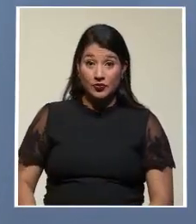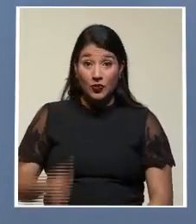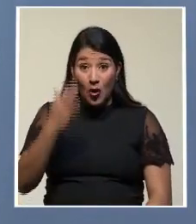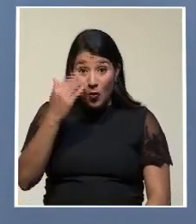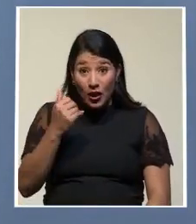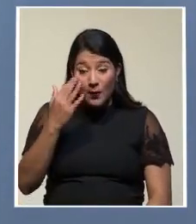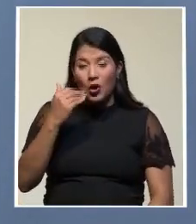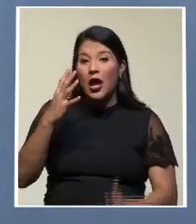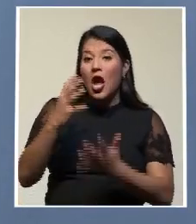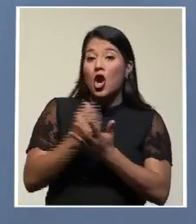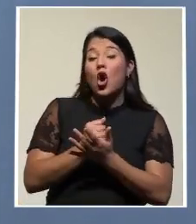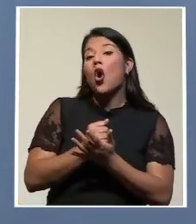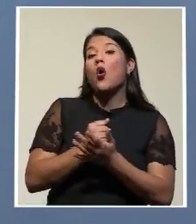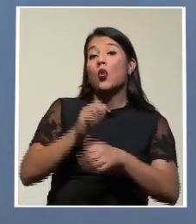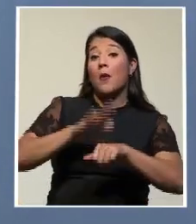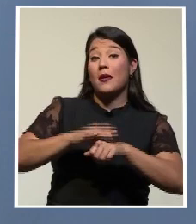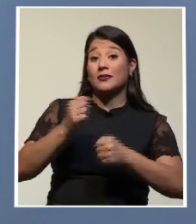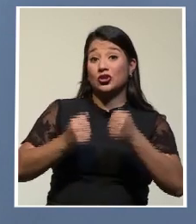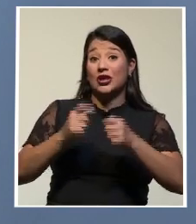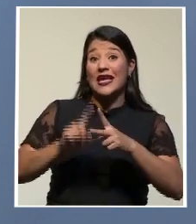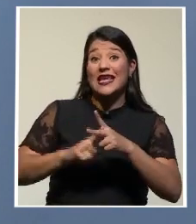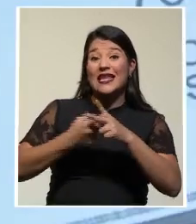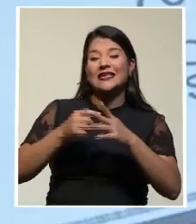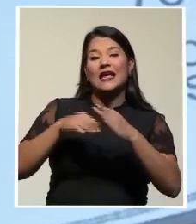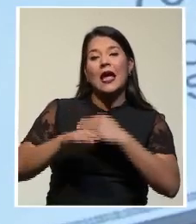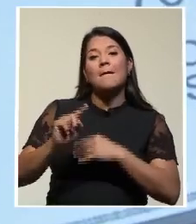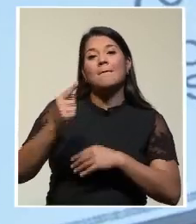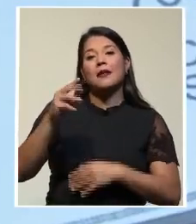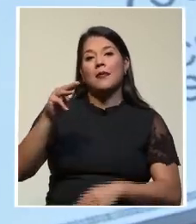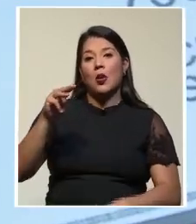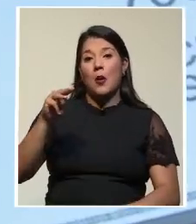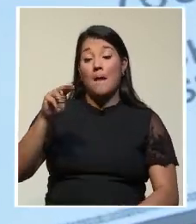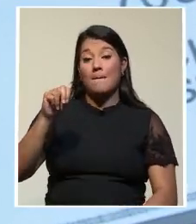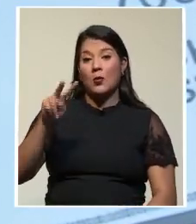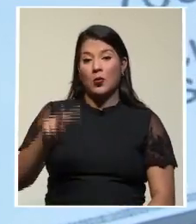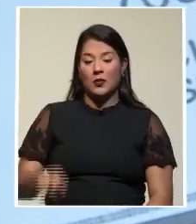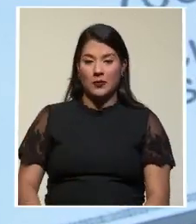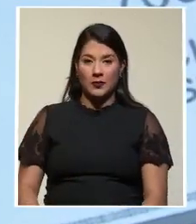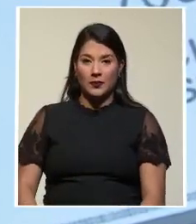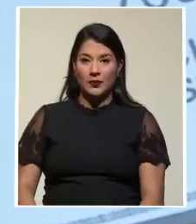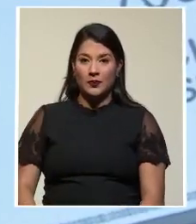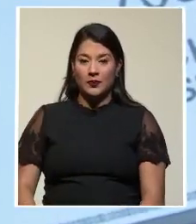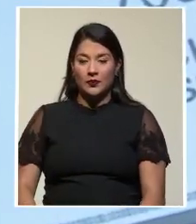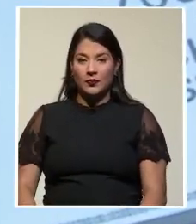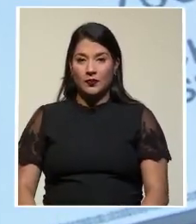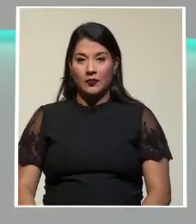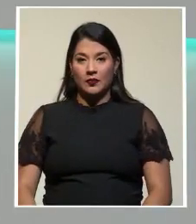cobro del marchamo inicia a regir a partir del 1 de noviembre.